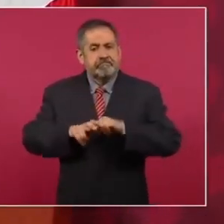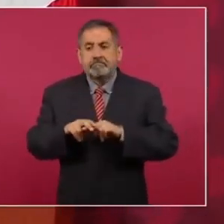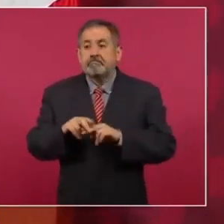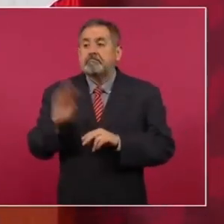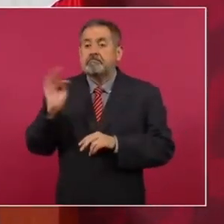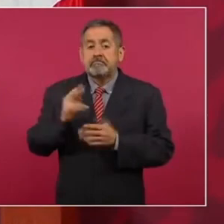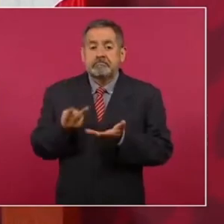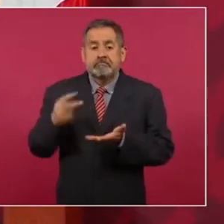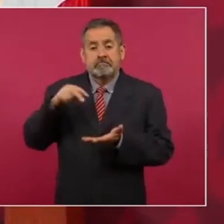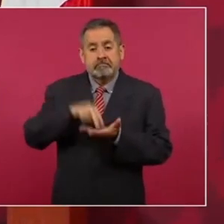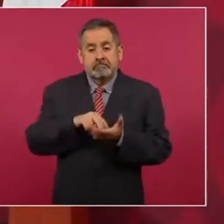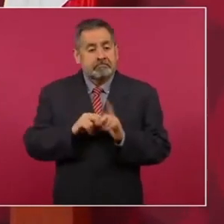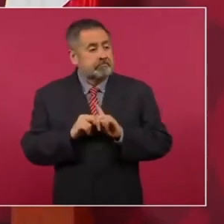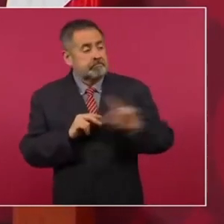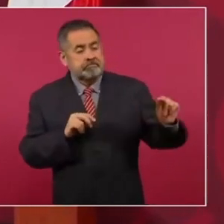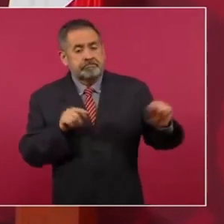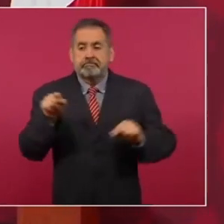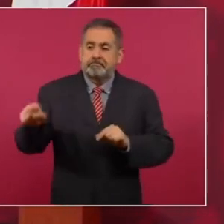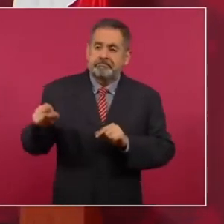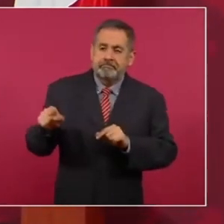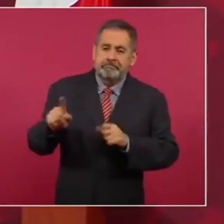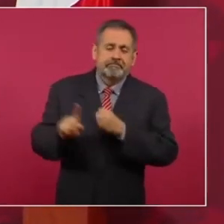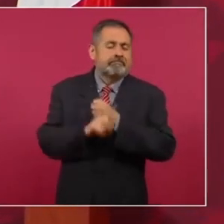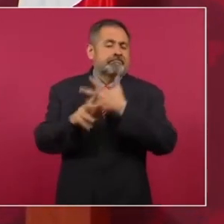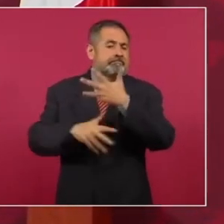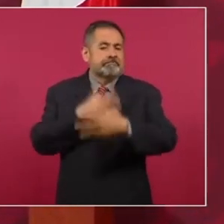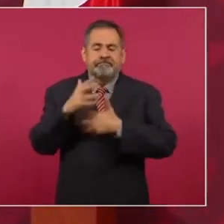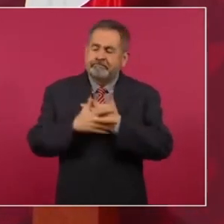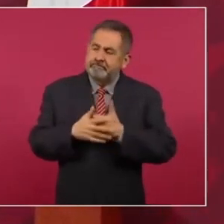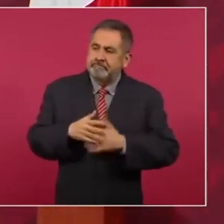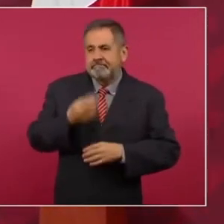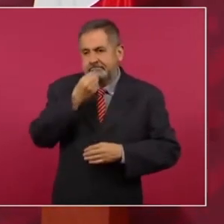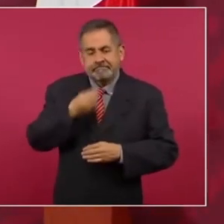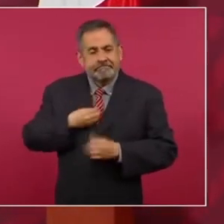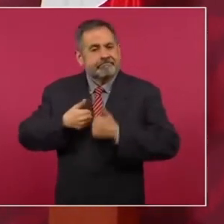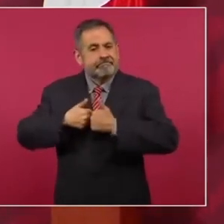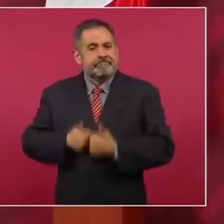ya se va a generar aquí